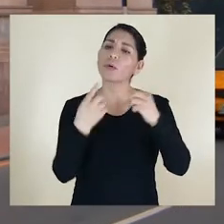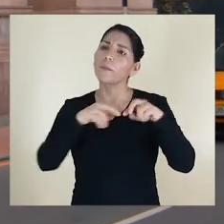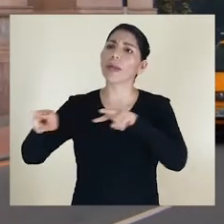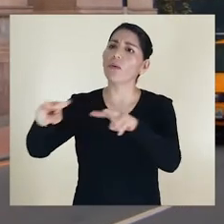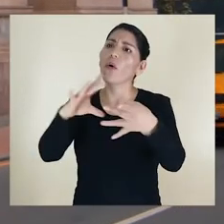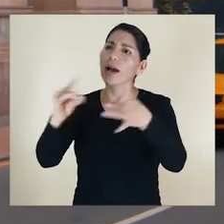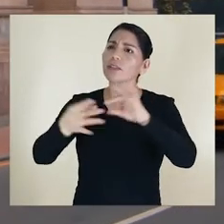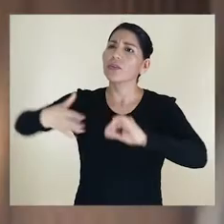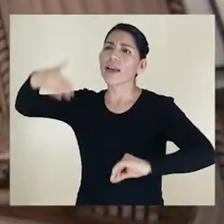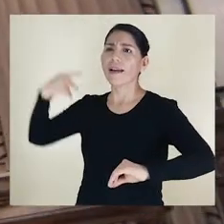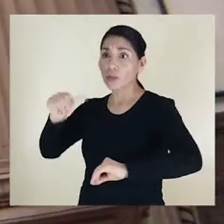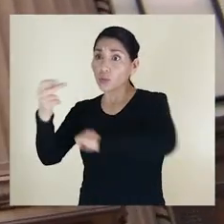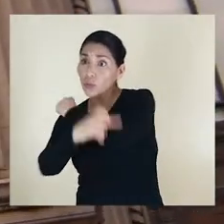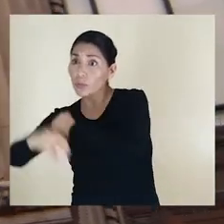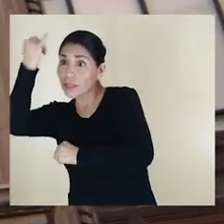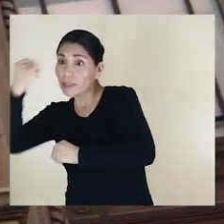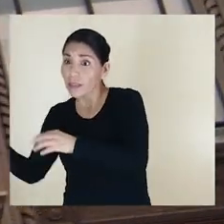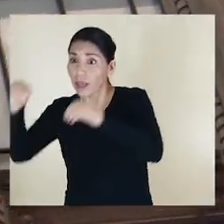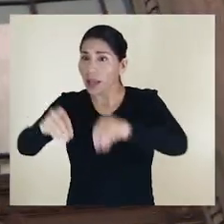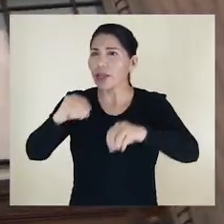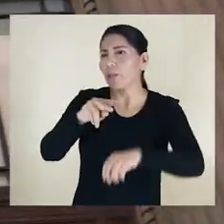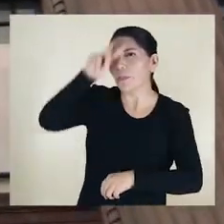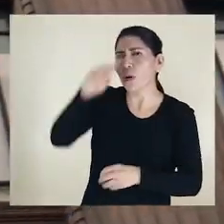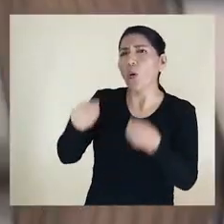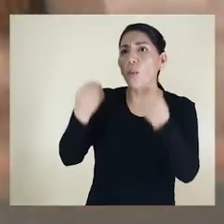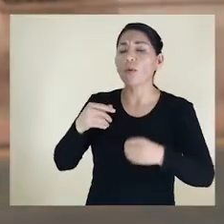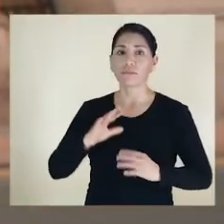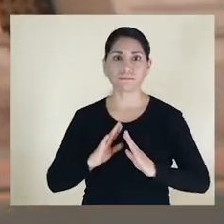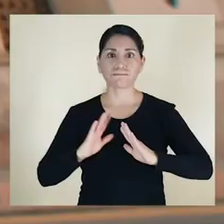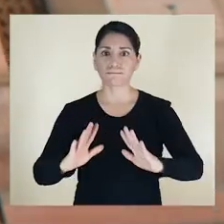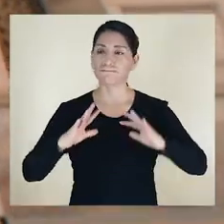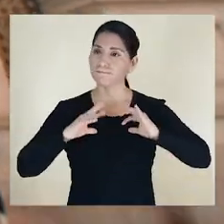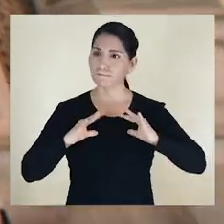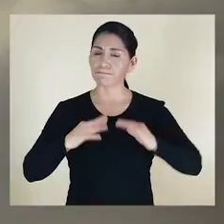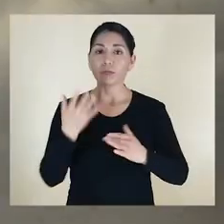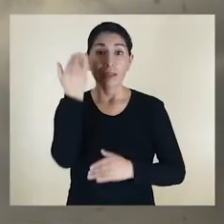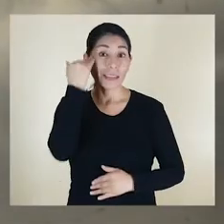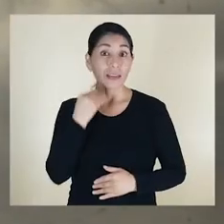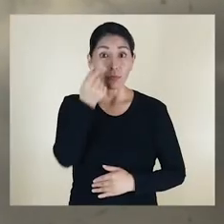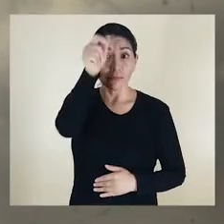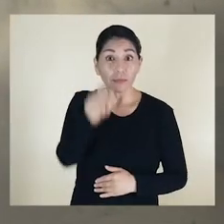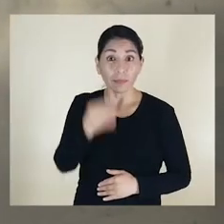de éxito de una colonia migrante al Perú. Es un patrimonio lleno de nobleza y elegancia.